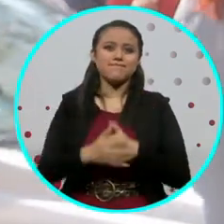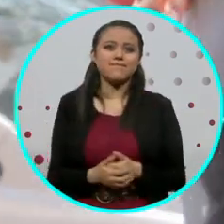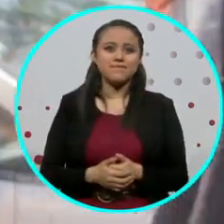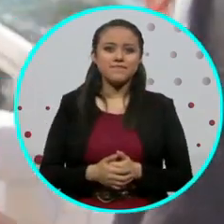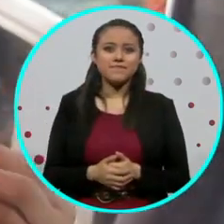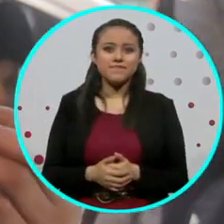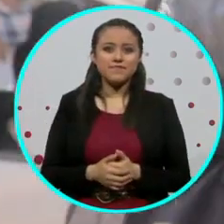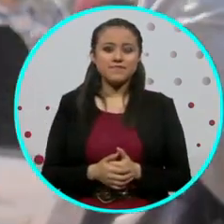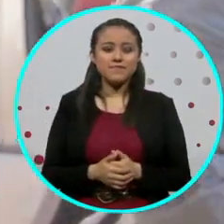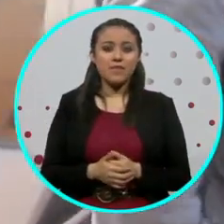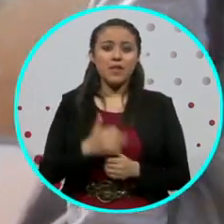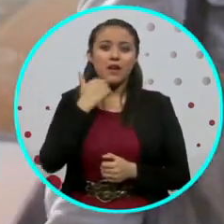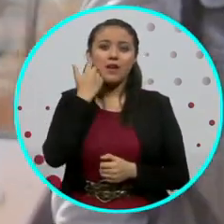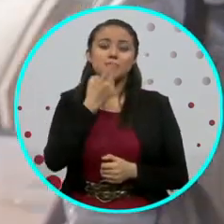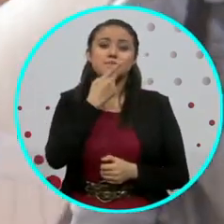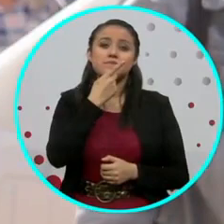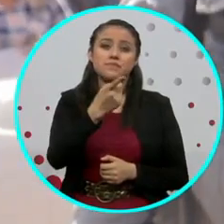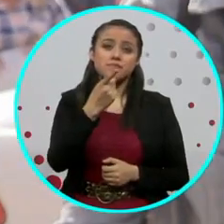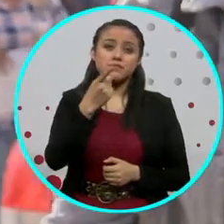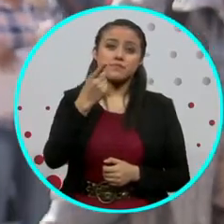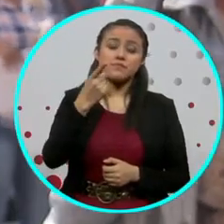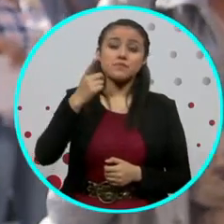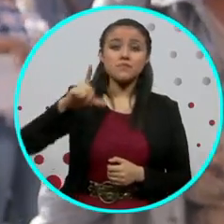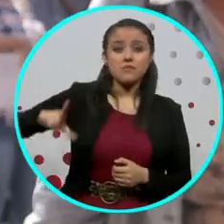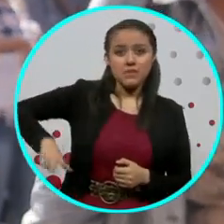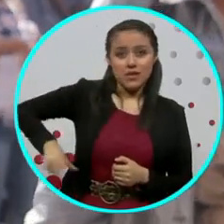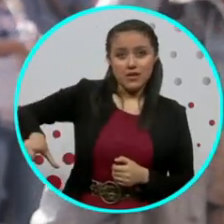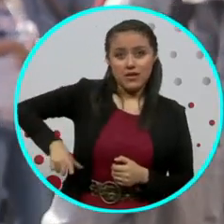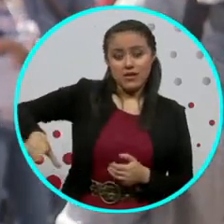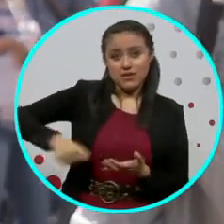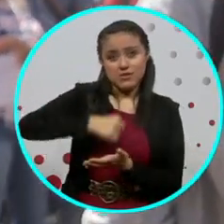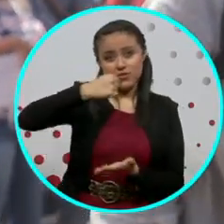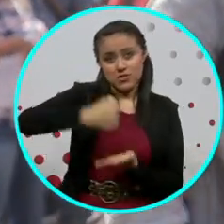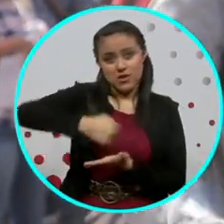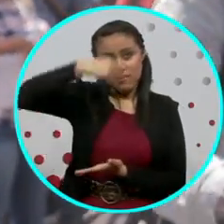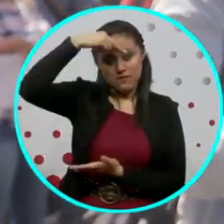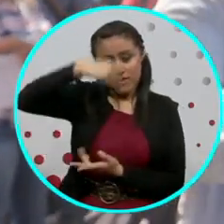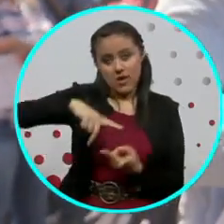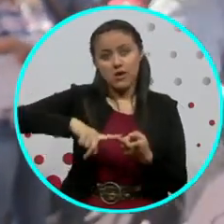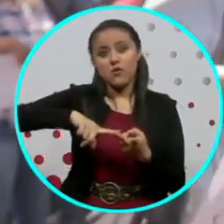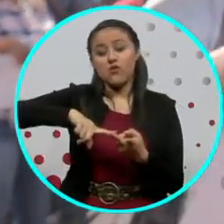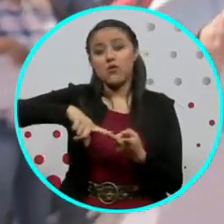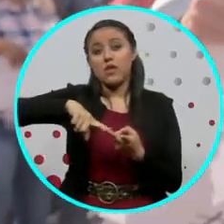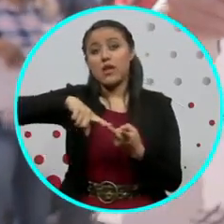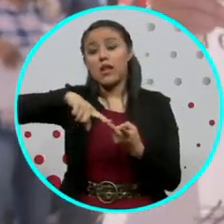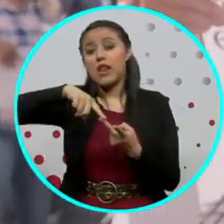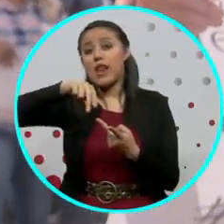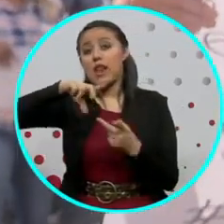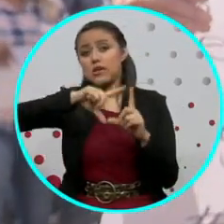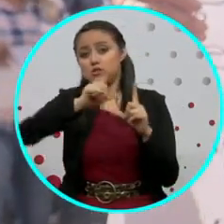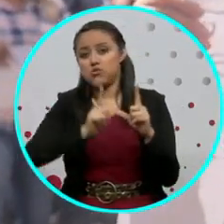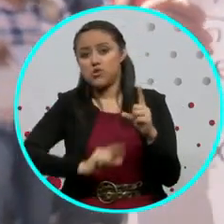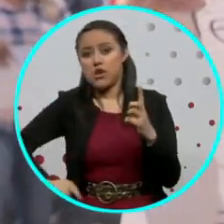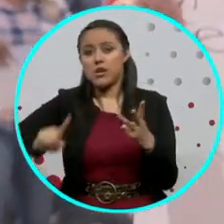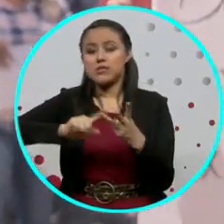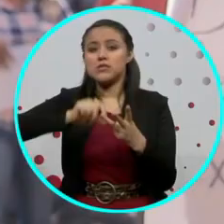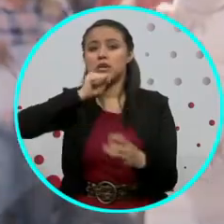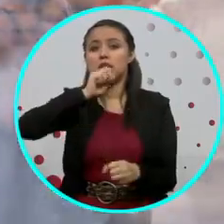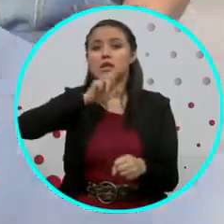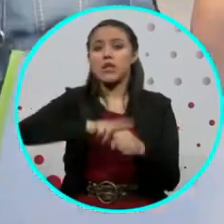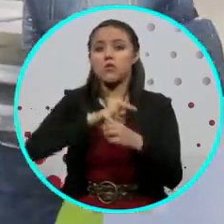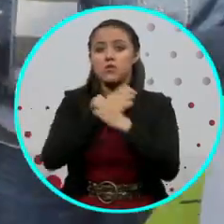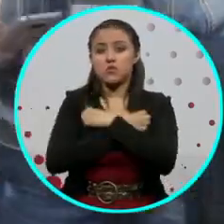es que haya una respuesta del gobierno de la Ciudad de México, del gobierno de la Nacional y de la Secretaría de Educación